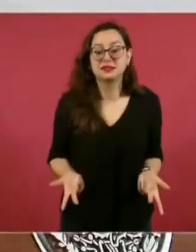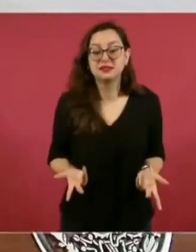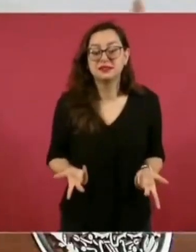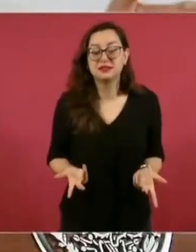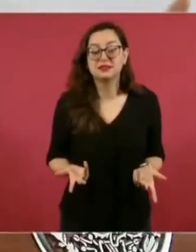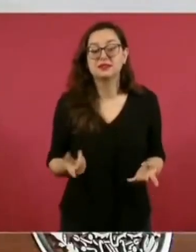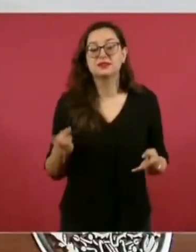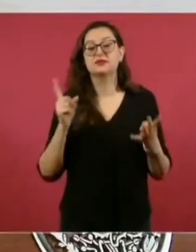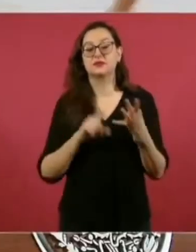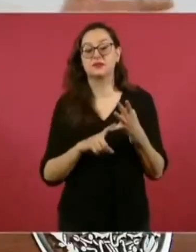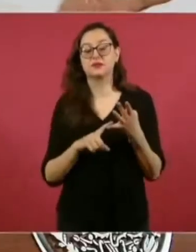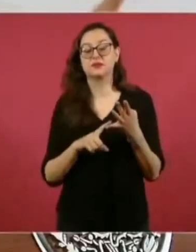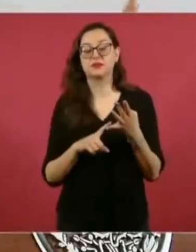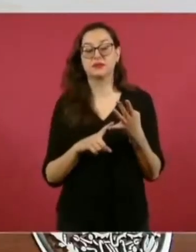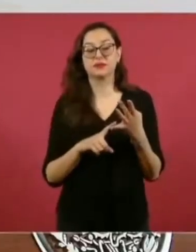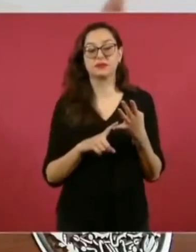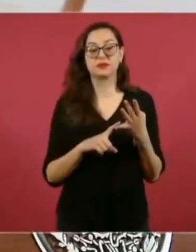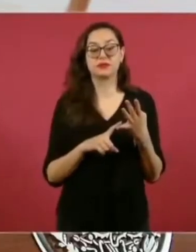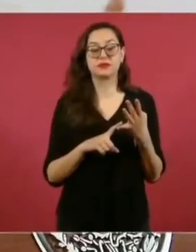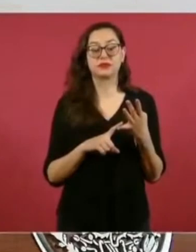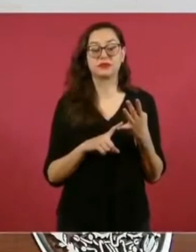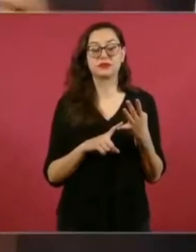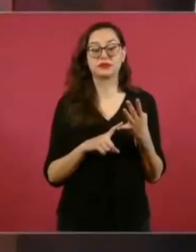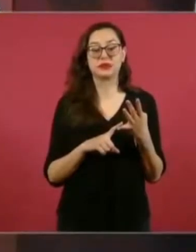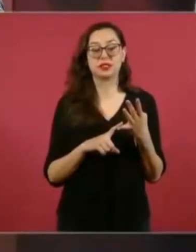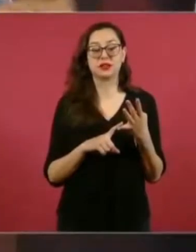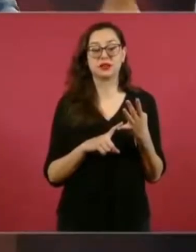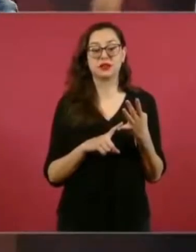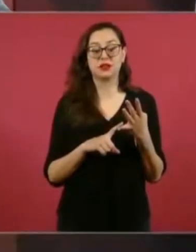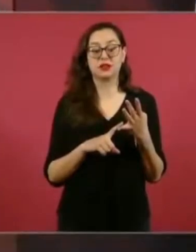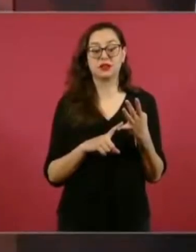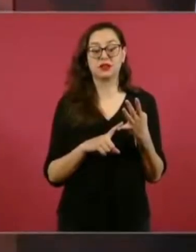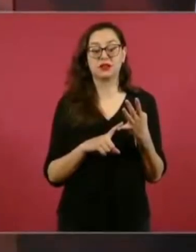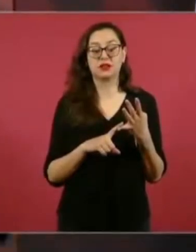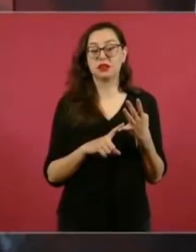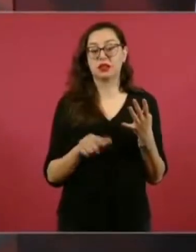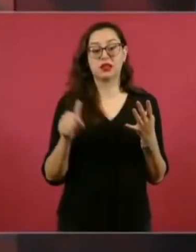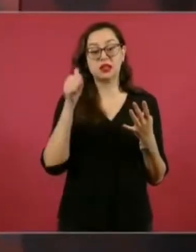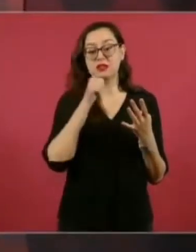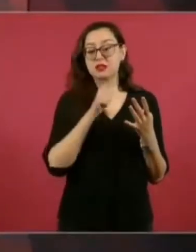¿A quiénes tiene ahí siempre, con excepción de